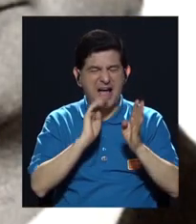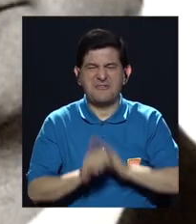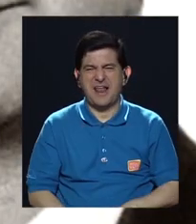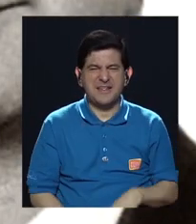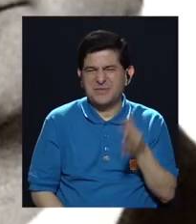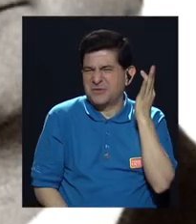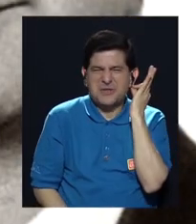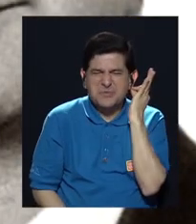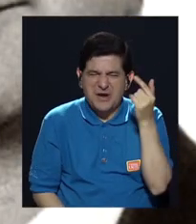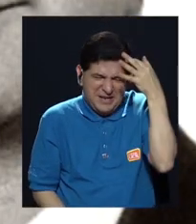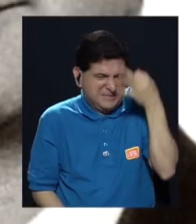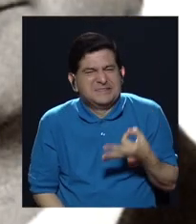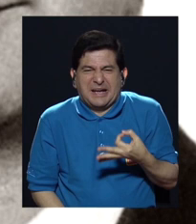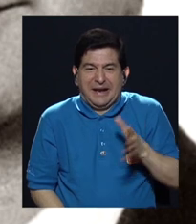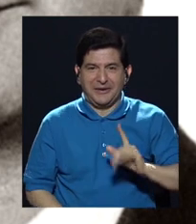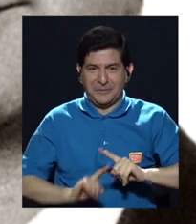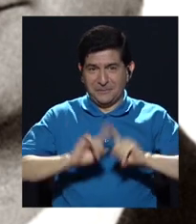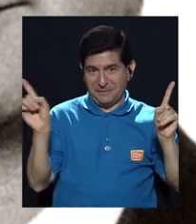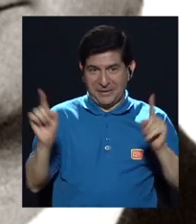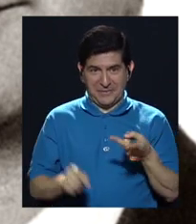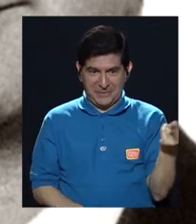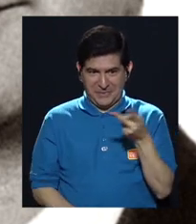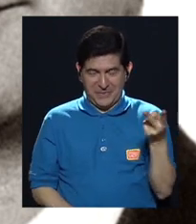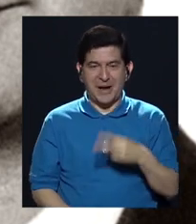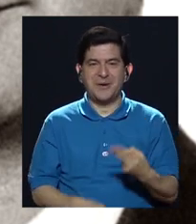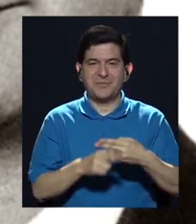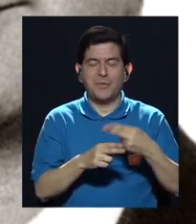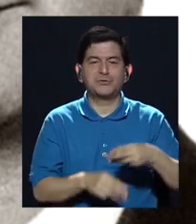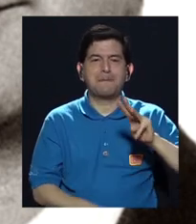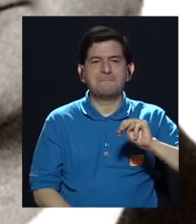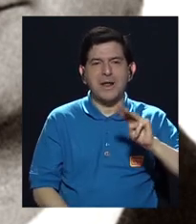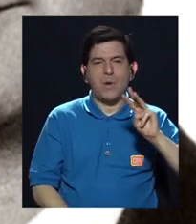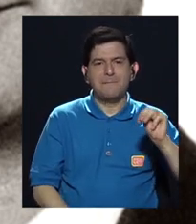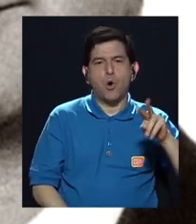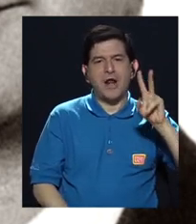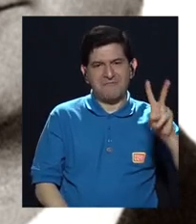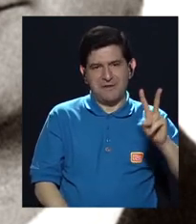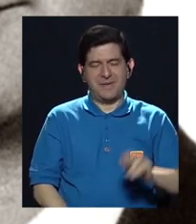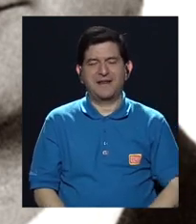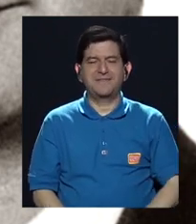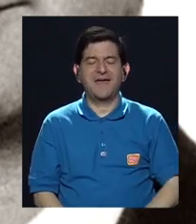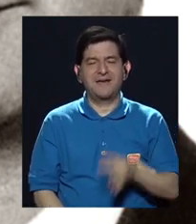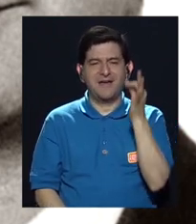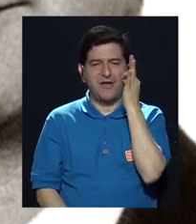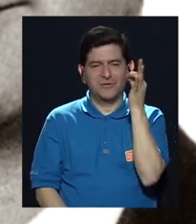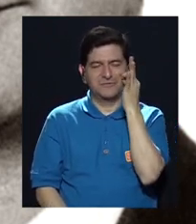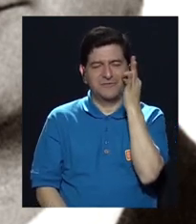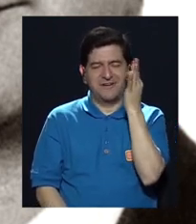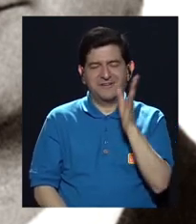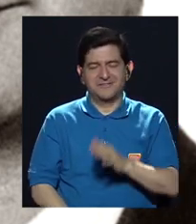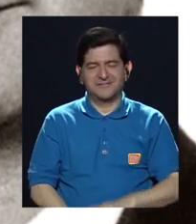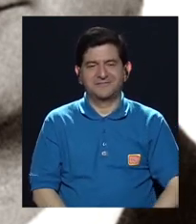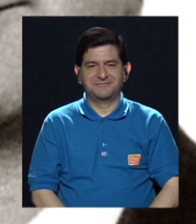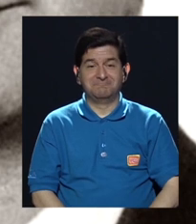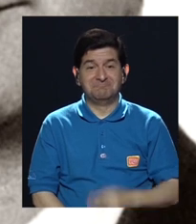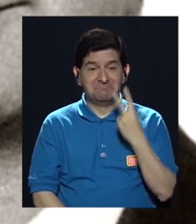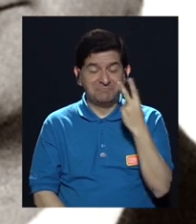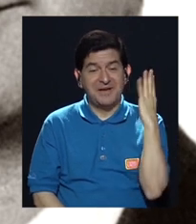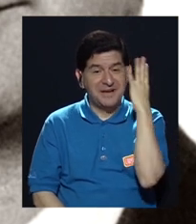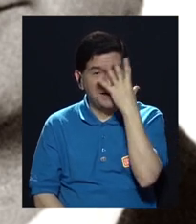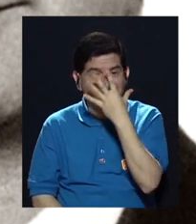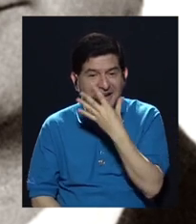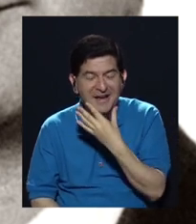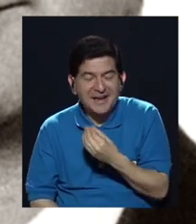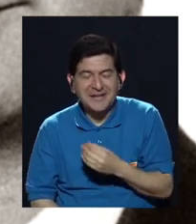de chiquillas que otra cosa. Pero bueno, esos dos muchachos se llamaron Manuel Mora Valverde y José Figueres Ferrer. Vean